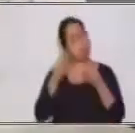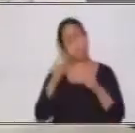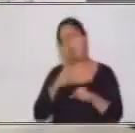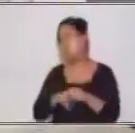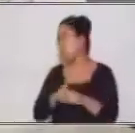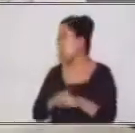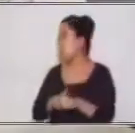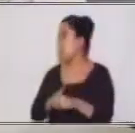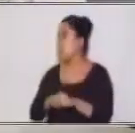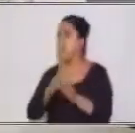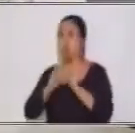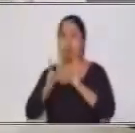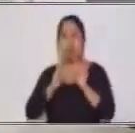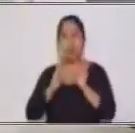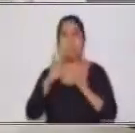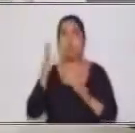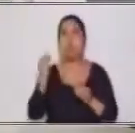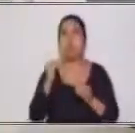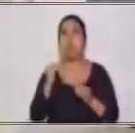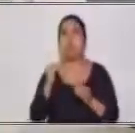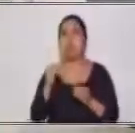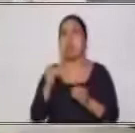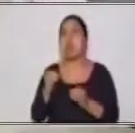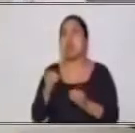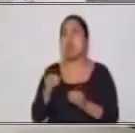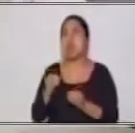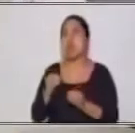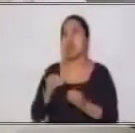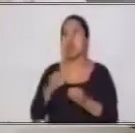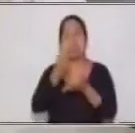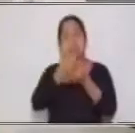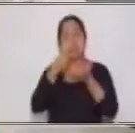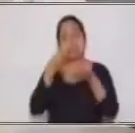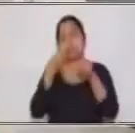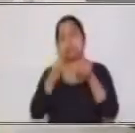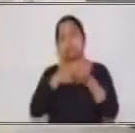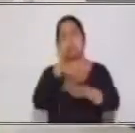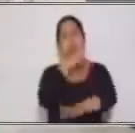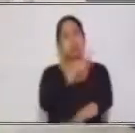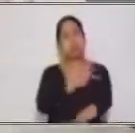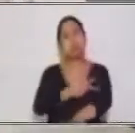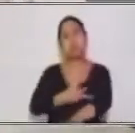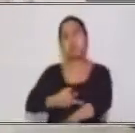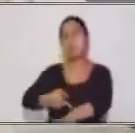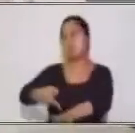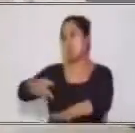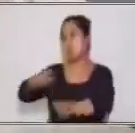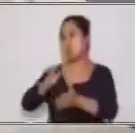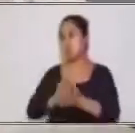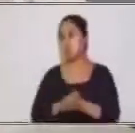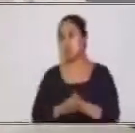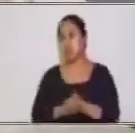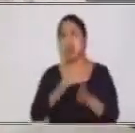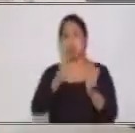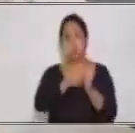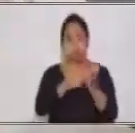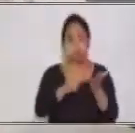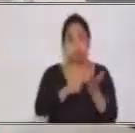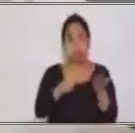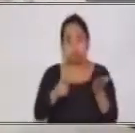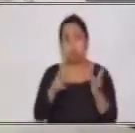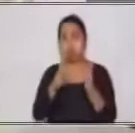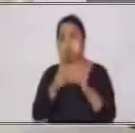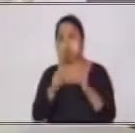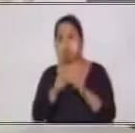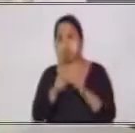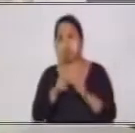Miguel Ángel Asturias es infinidad de historia que podemos nosotros hablar. Dentro de sus libros, pues conocemos muchos, El